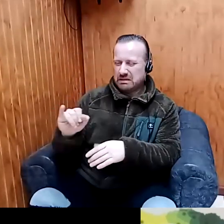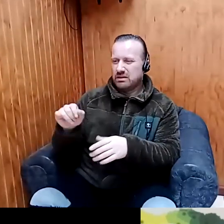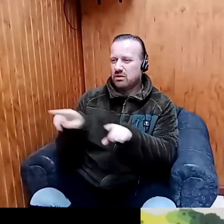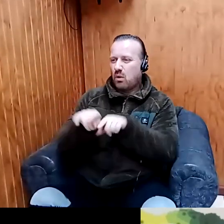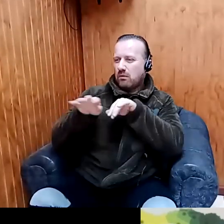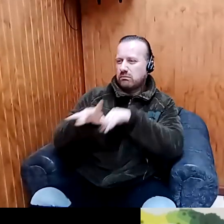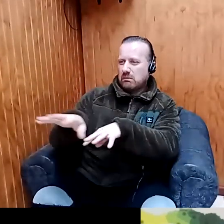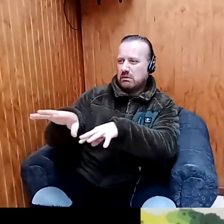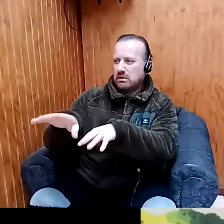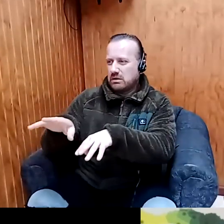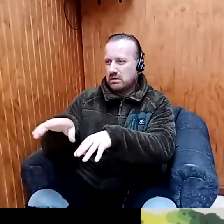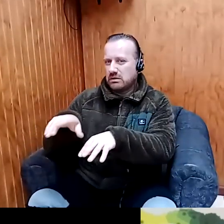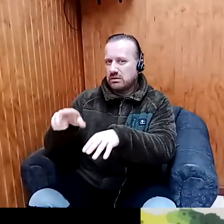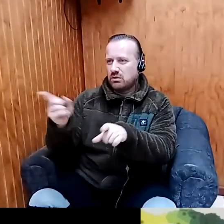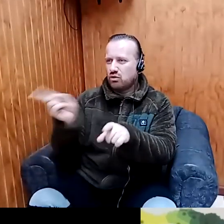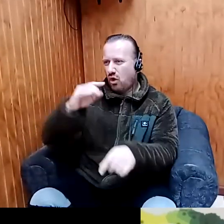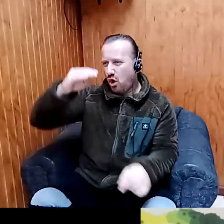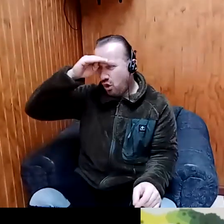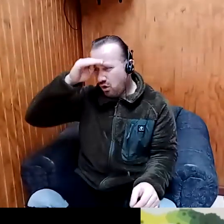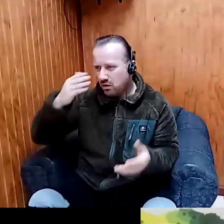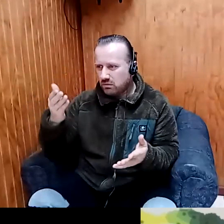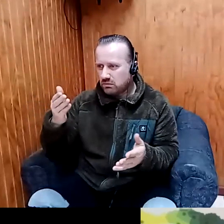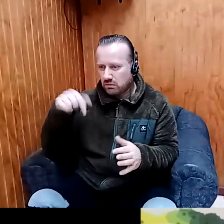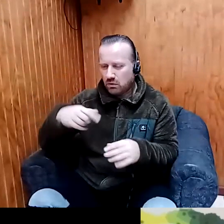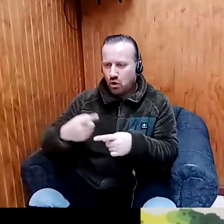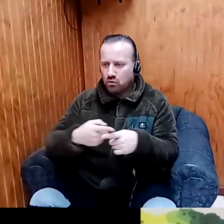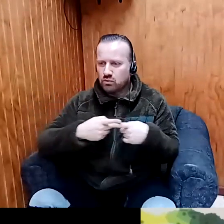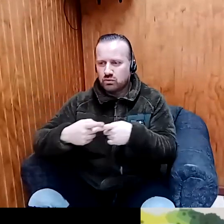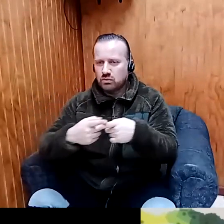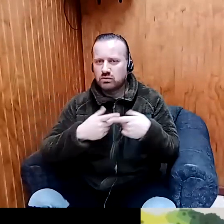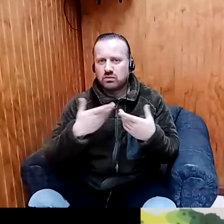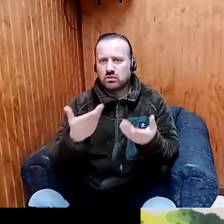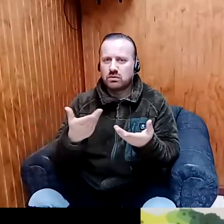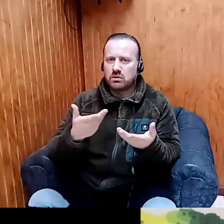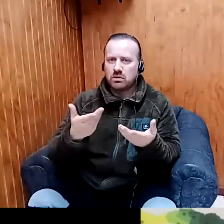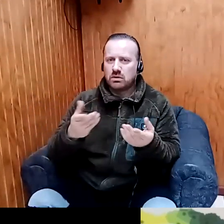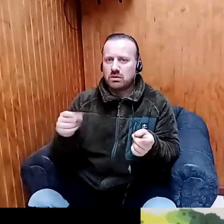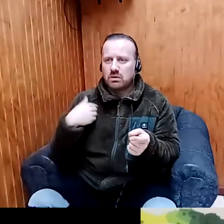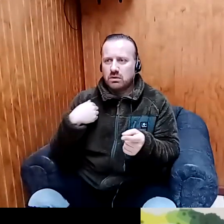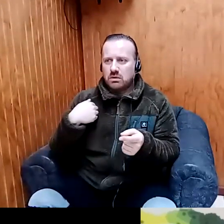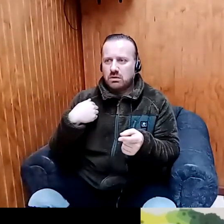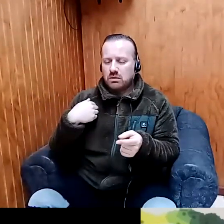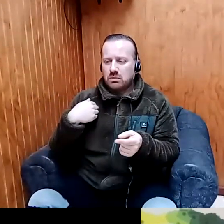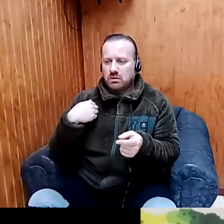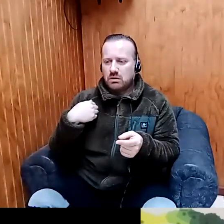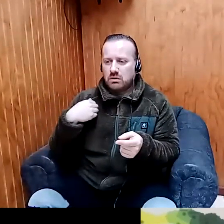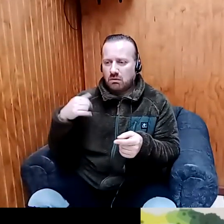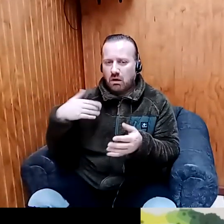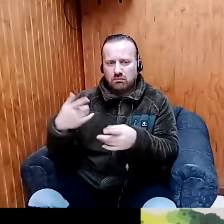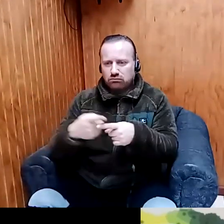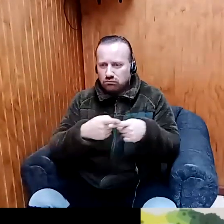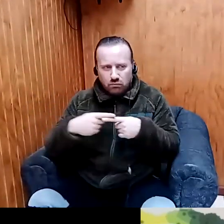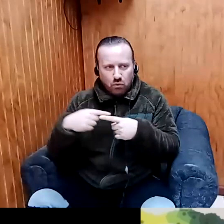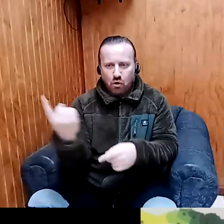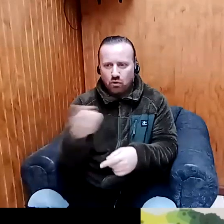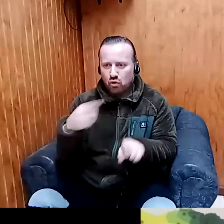movimientos que desconfían. Claro, ¿cómo podemos que nuestra sociedad, no nos podemos permitir el lujo de que nuestra sociedad acabe